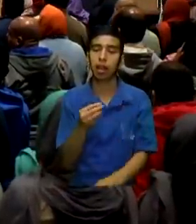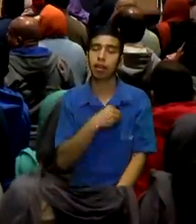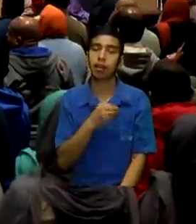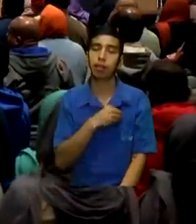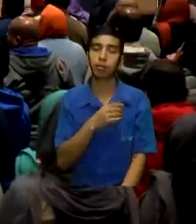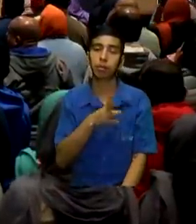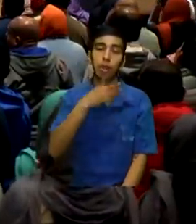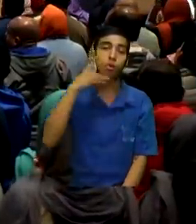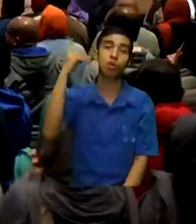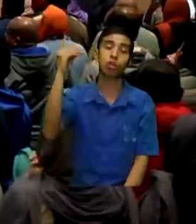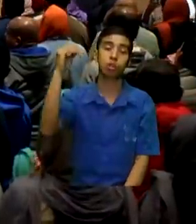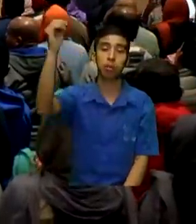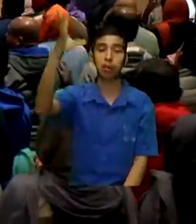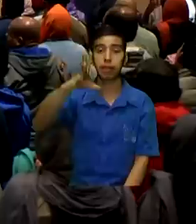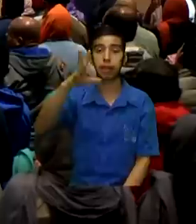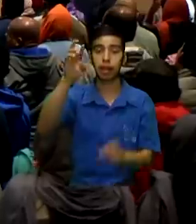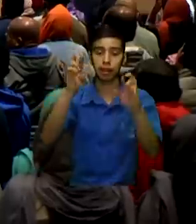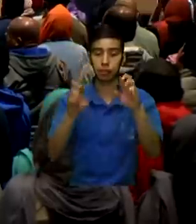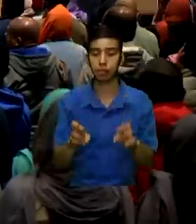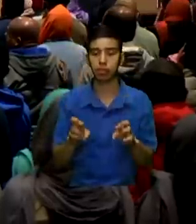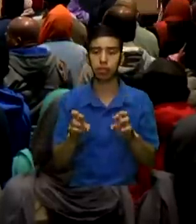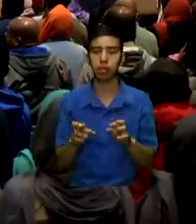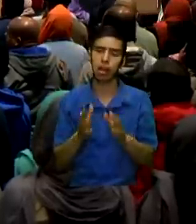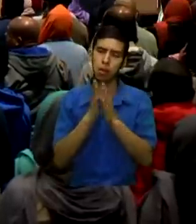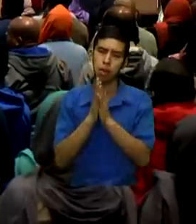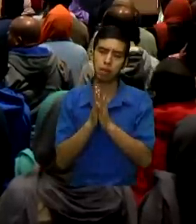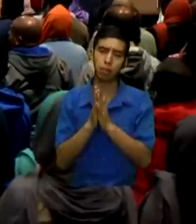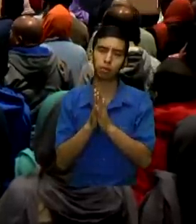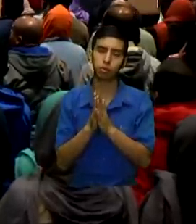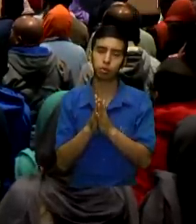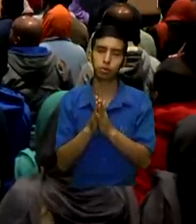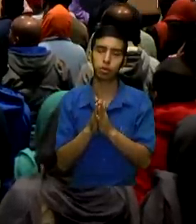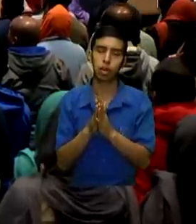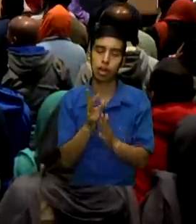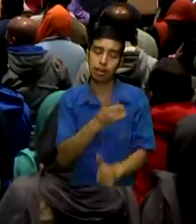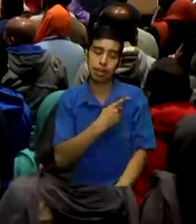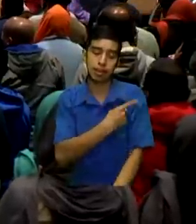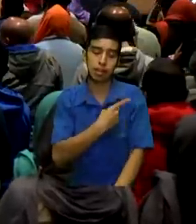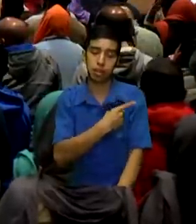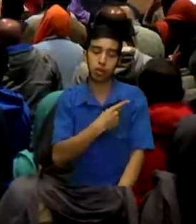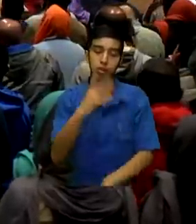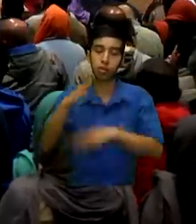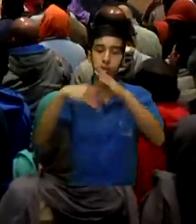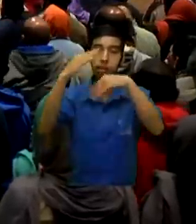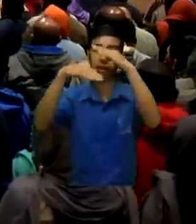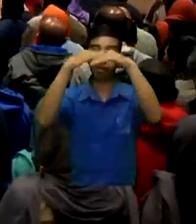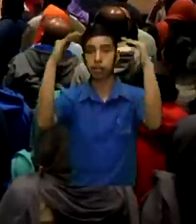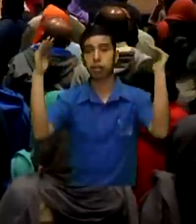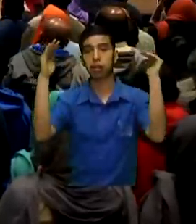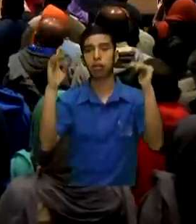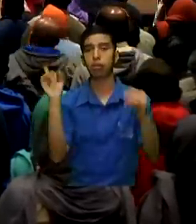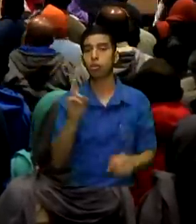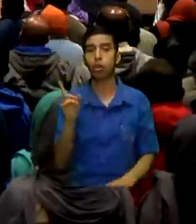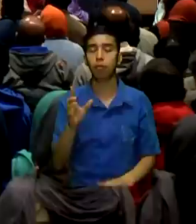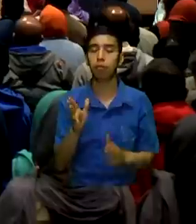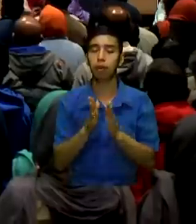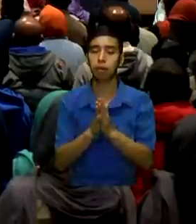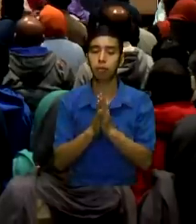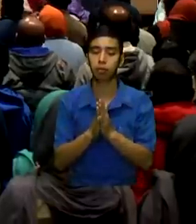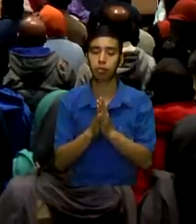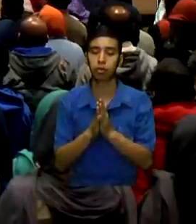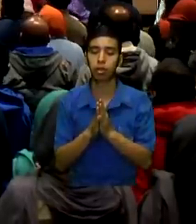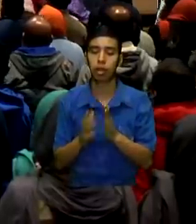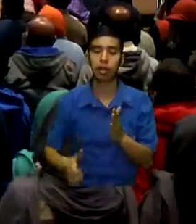Dios bendiga a esta gente. Nos adherimos a ese deseo divino. No estamos pidiendo para gastar en nuestros deleites ni nada por el